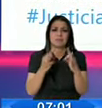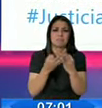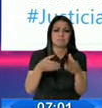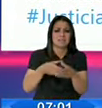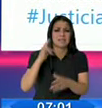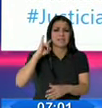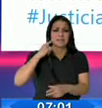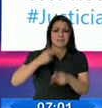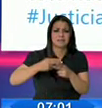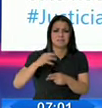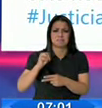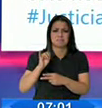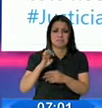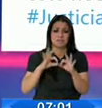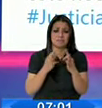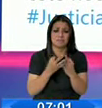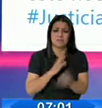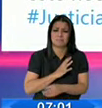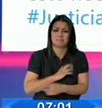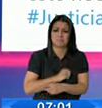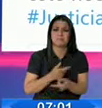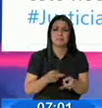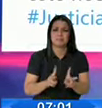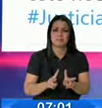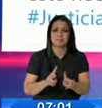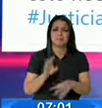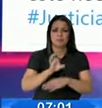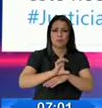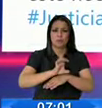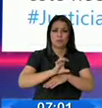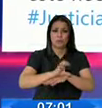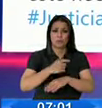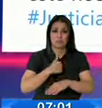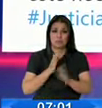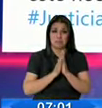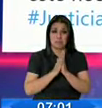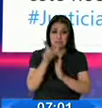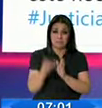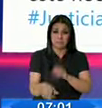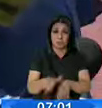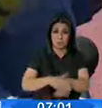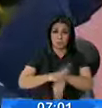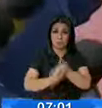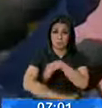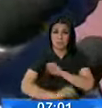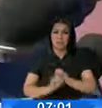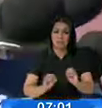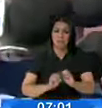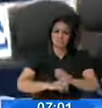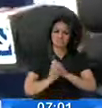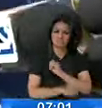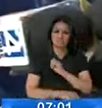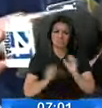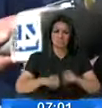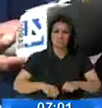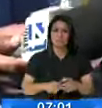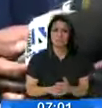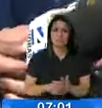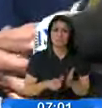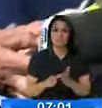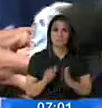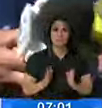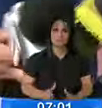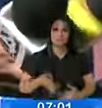que enluta a una familia y al país. Pedimos que este hecho no quede en la impunidad. Así también la ministra de Justicia,